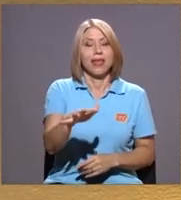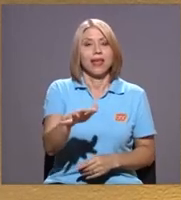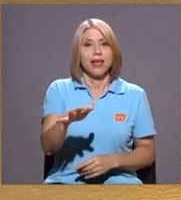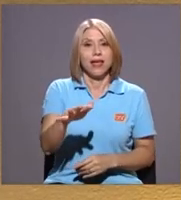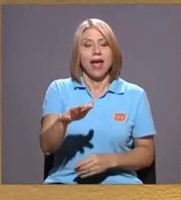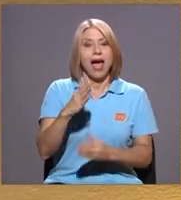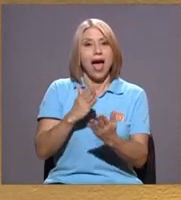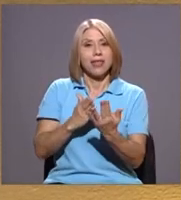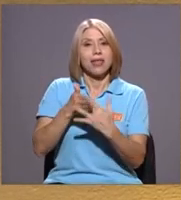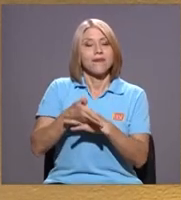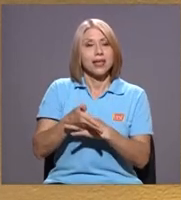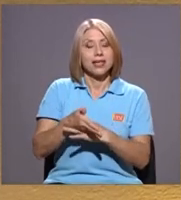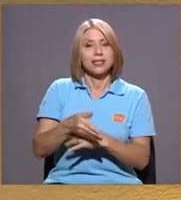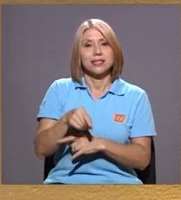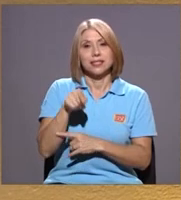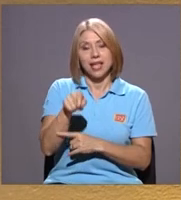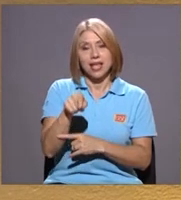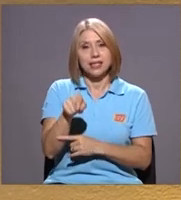a través de esa